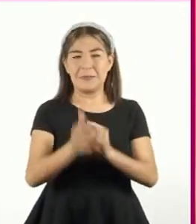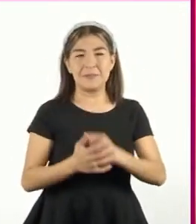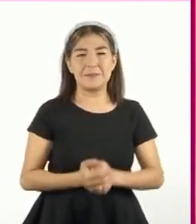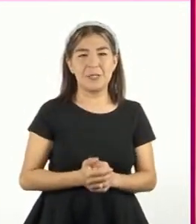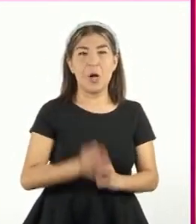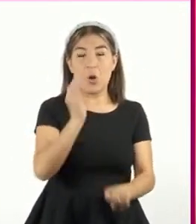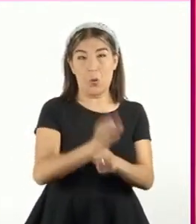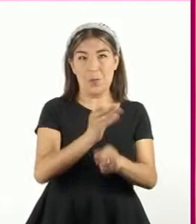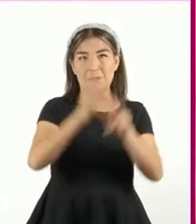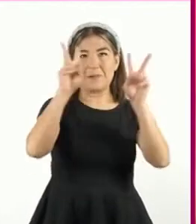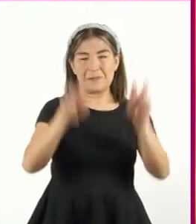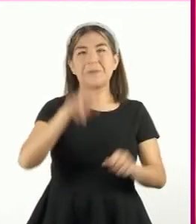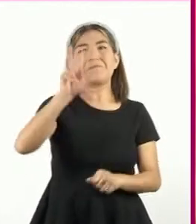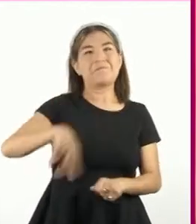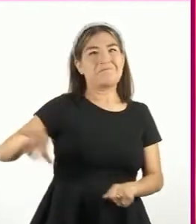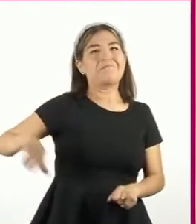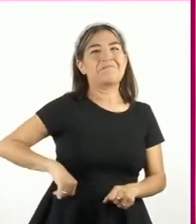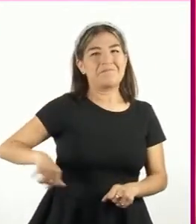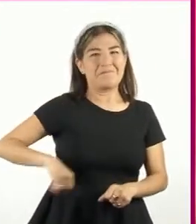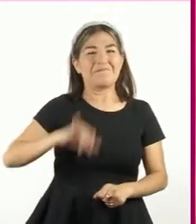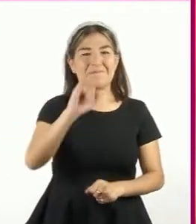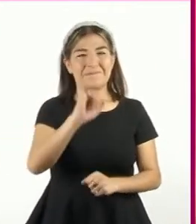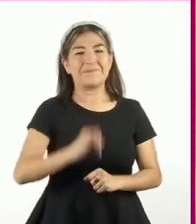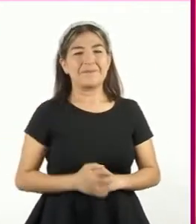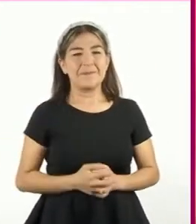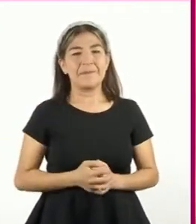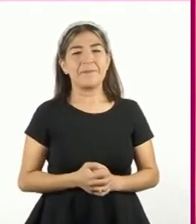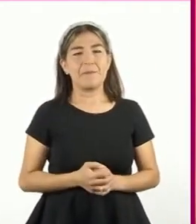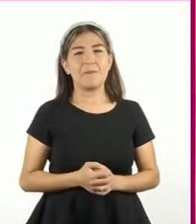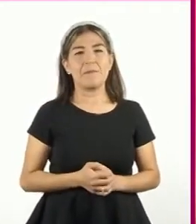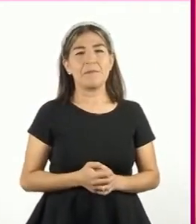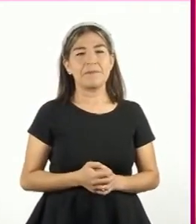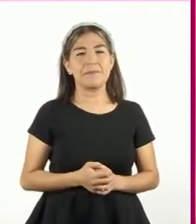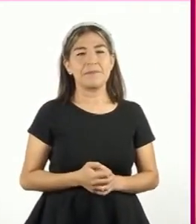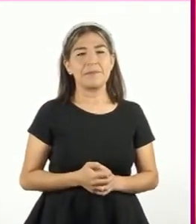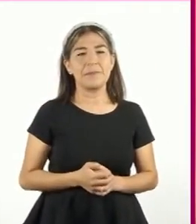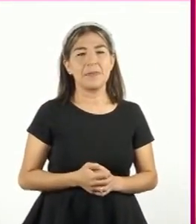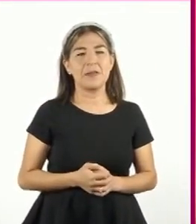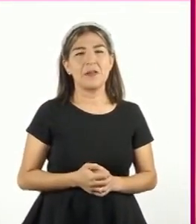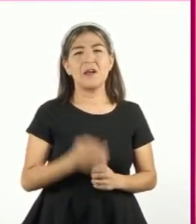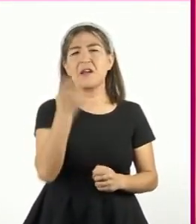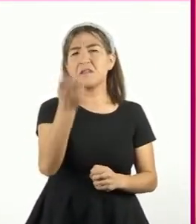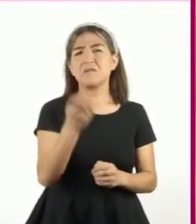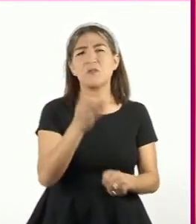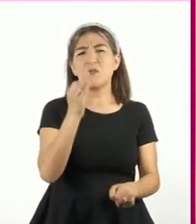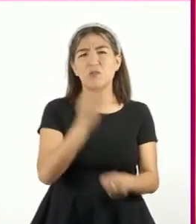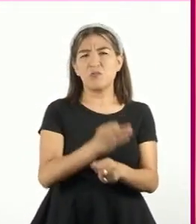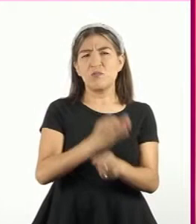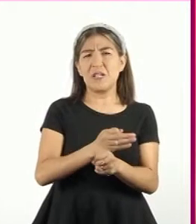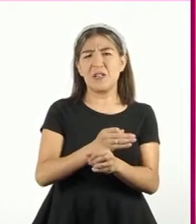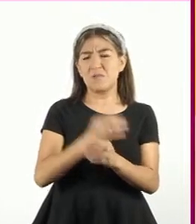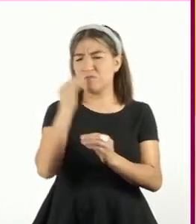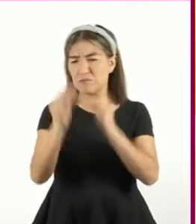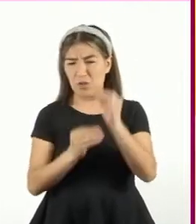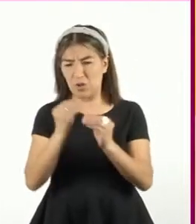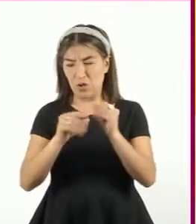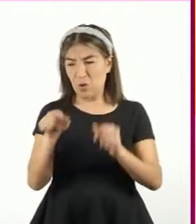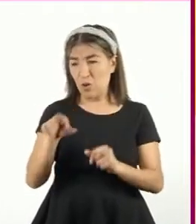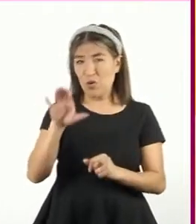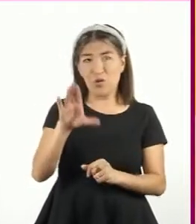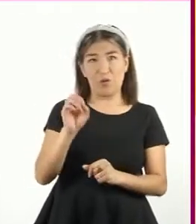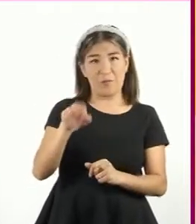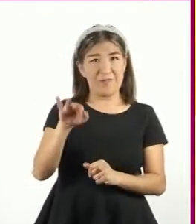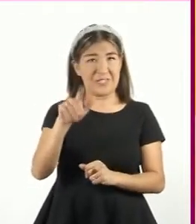tema, la verdad es que está bastante interesante. Maestro, entonces, ¿todas las disputas son conflictos?